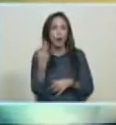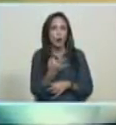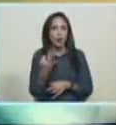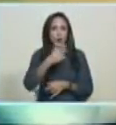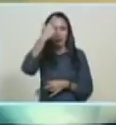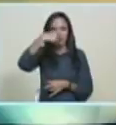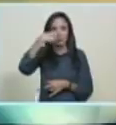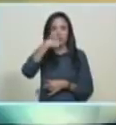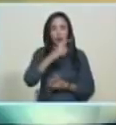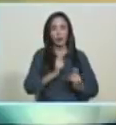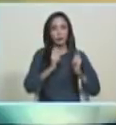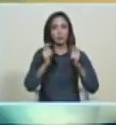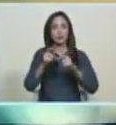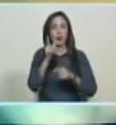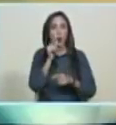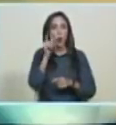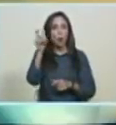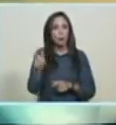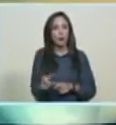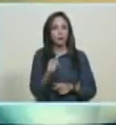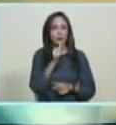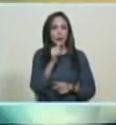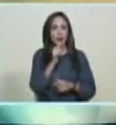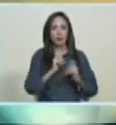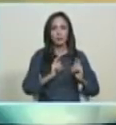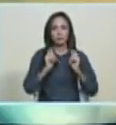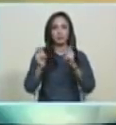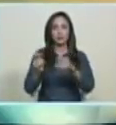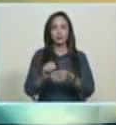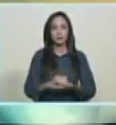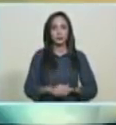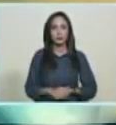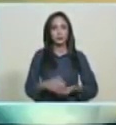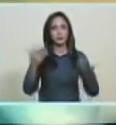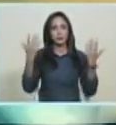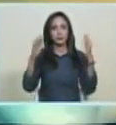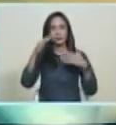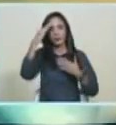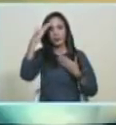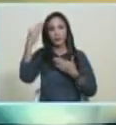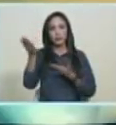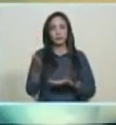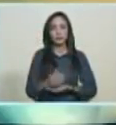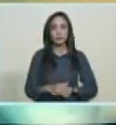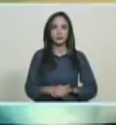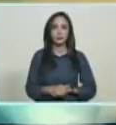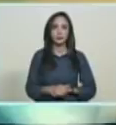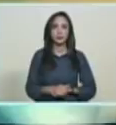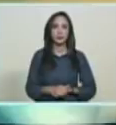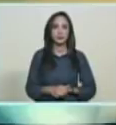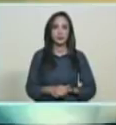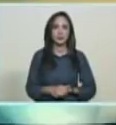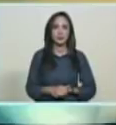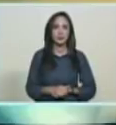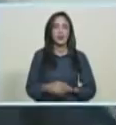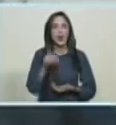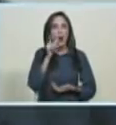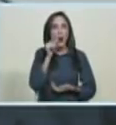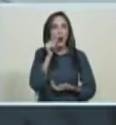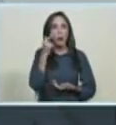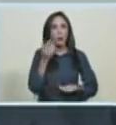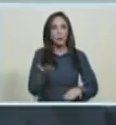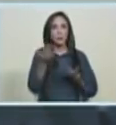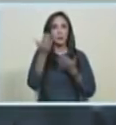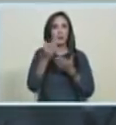y entrega. Se trata del compañero William Contreras, que será el ministro de Comercio Interior para